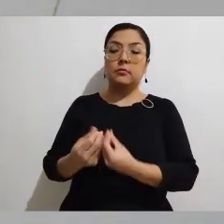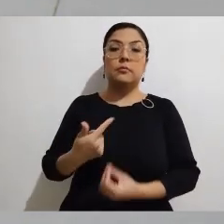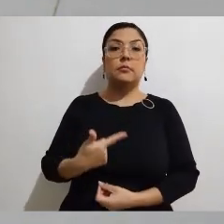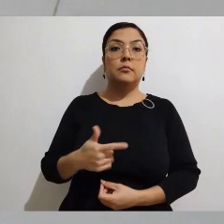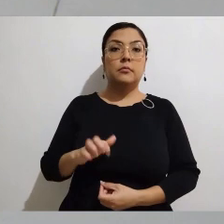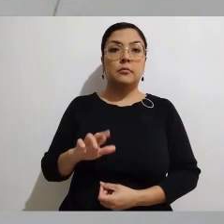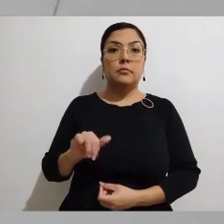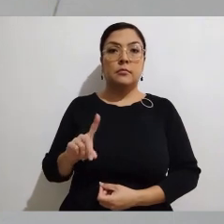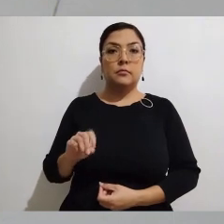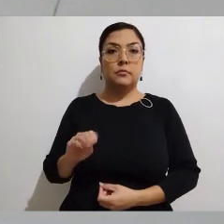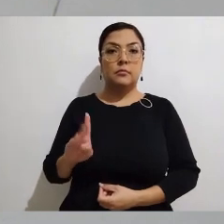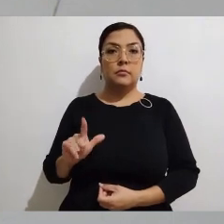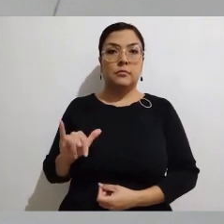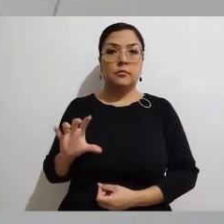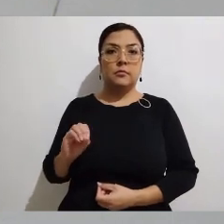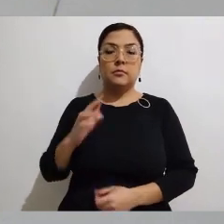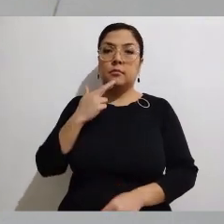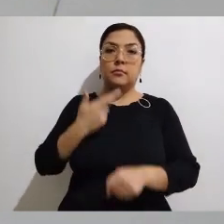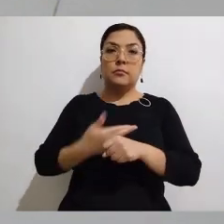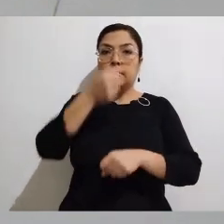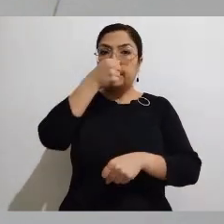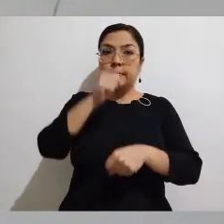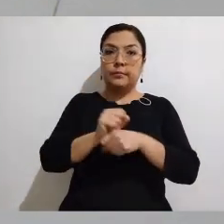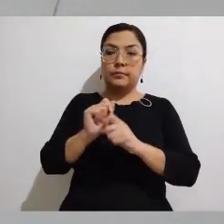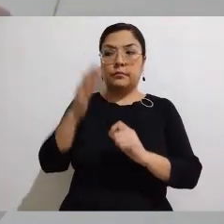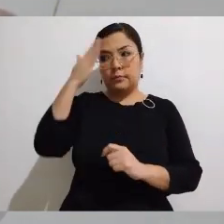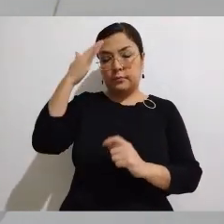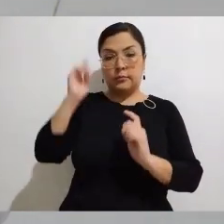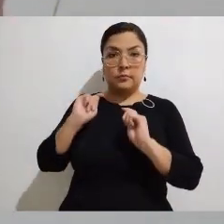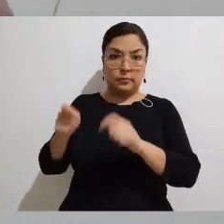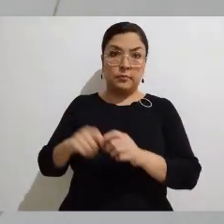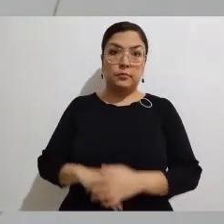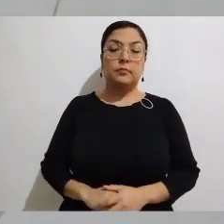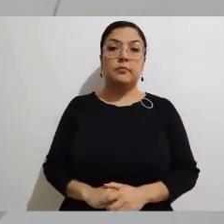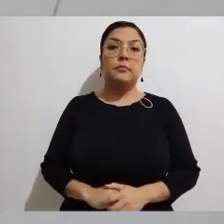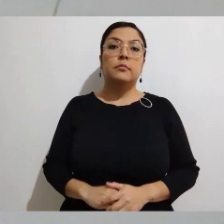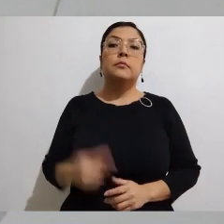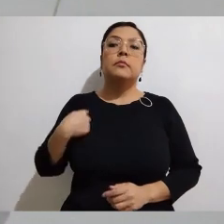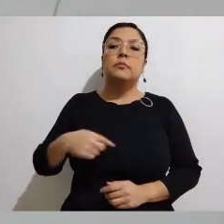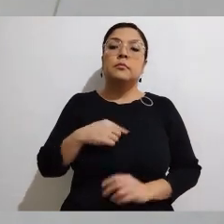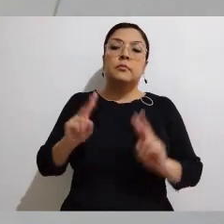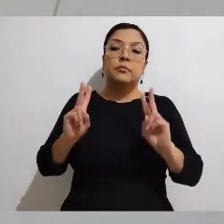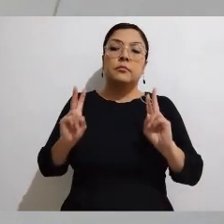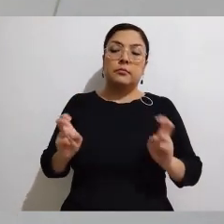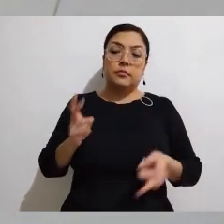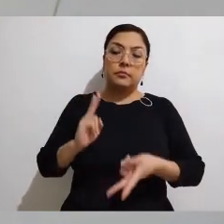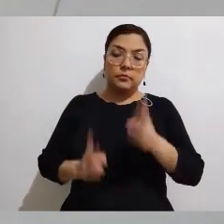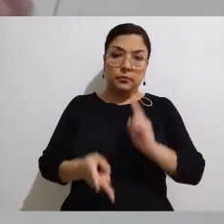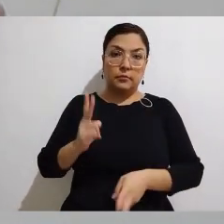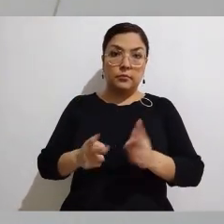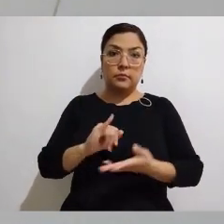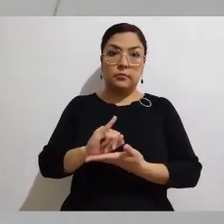Gerardo Blanco, secretario ejecutivo del Instituto Electoral de Coahuila, platicando de la manera interna en que se compone este instituto